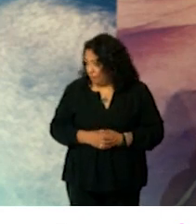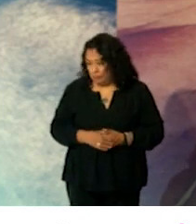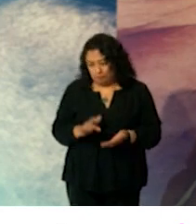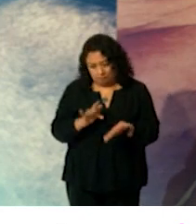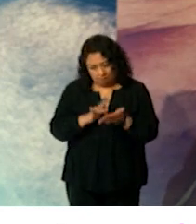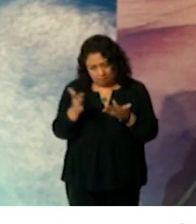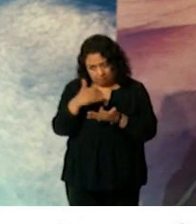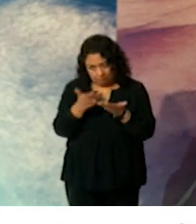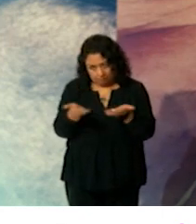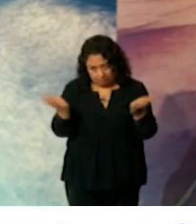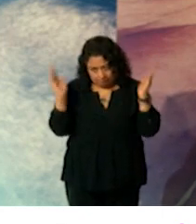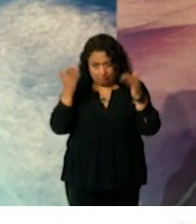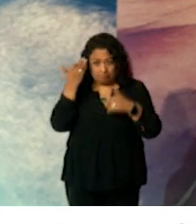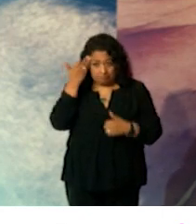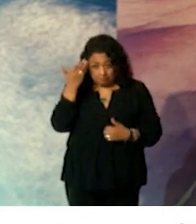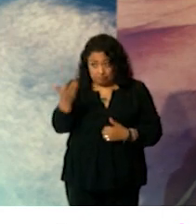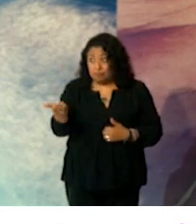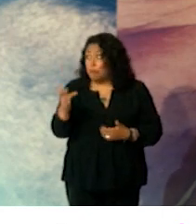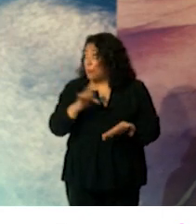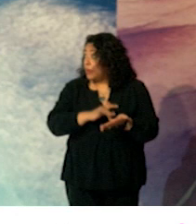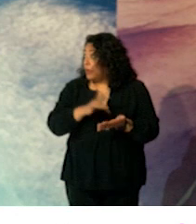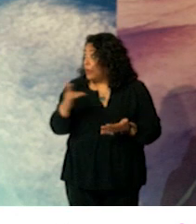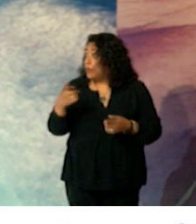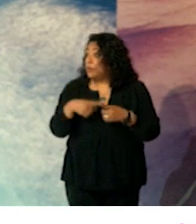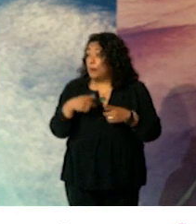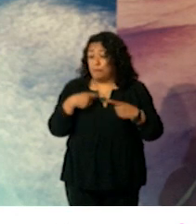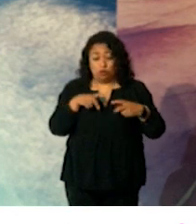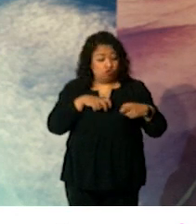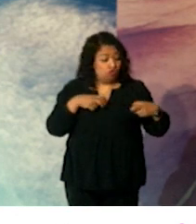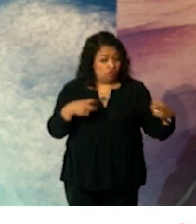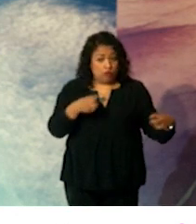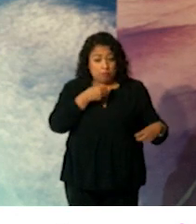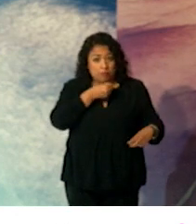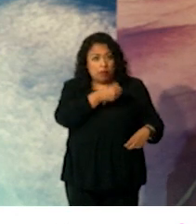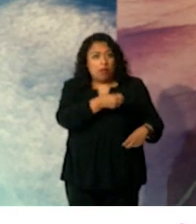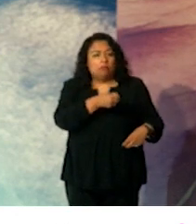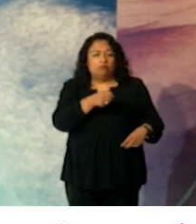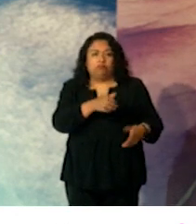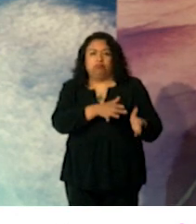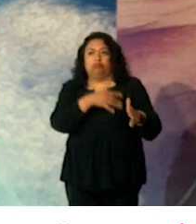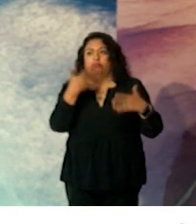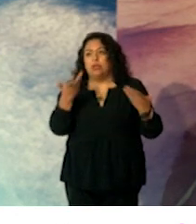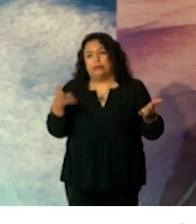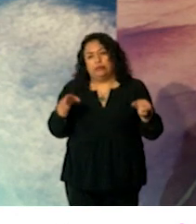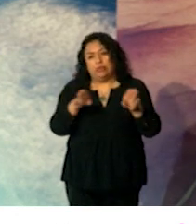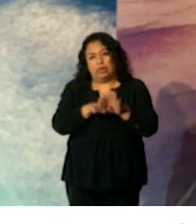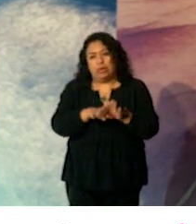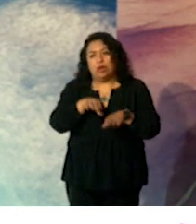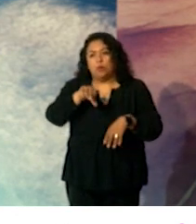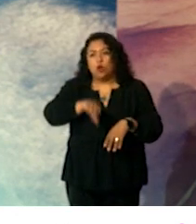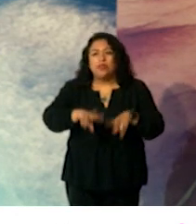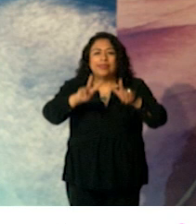Muchísimas gracias a todos por su tiempo, muchísimas gracias a nuestros panelistas nuevamente por ser inspiración. Con esto cerramos el panel